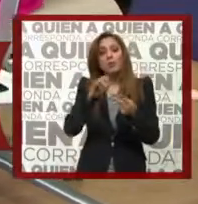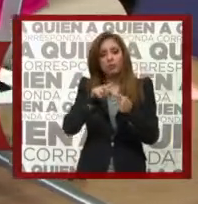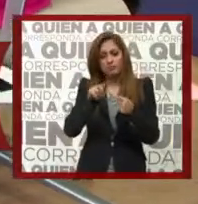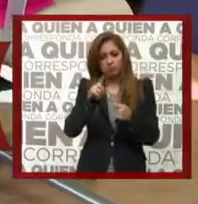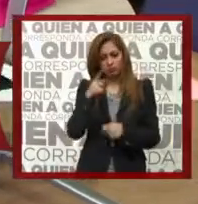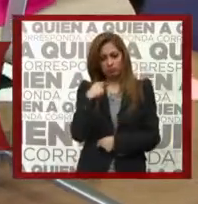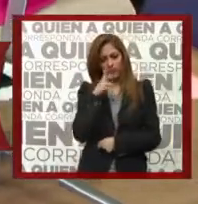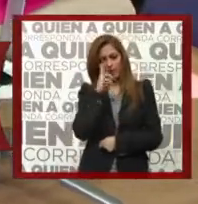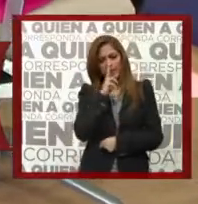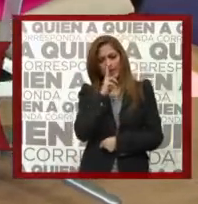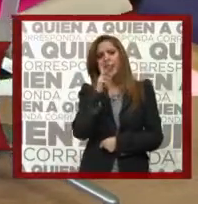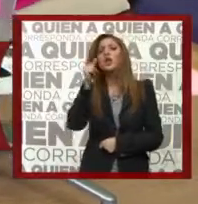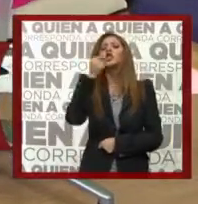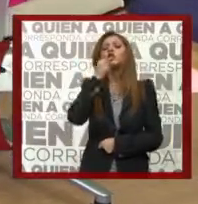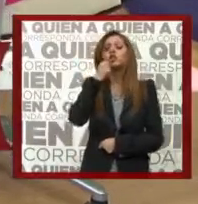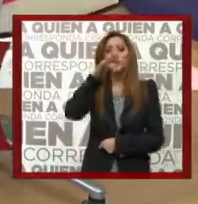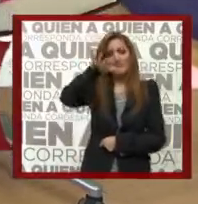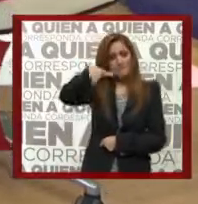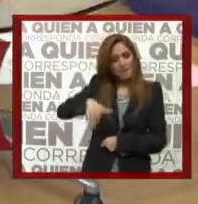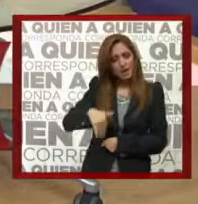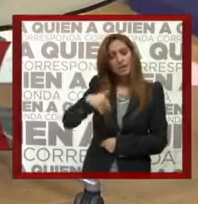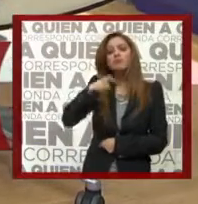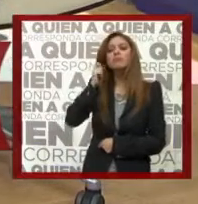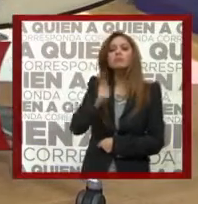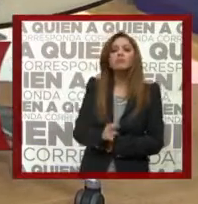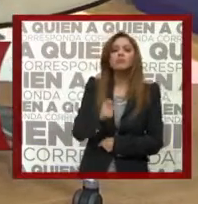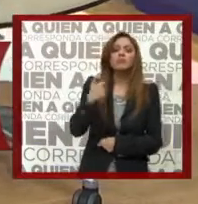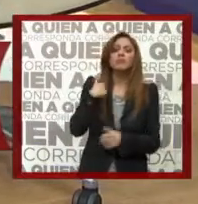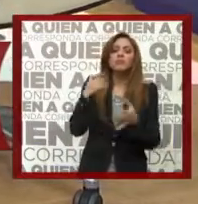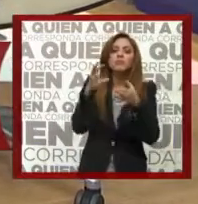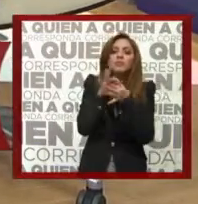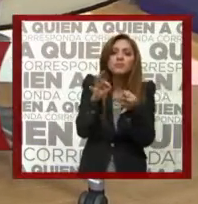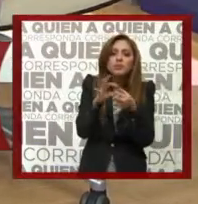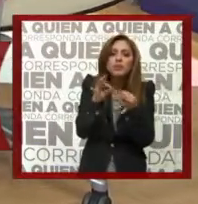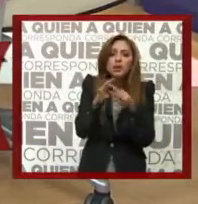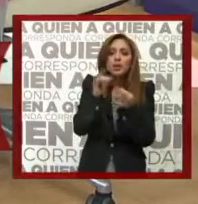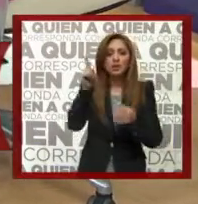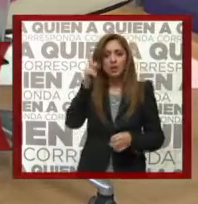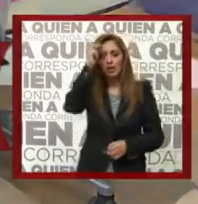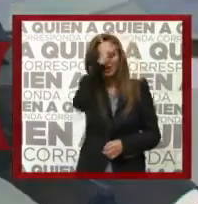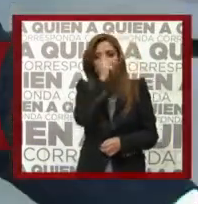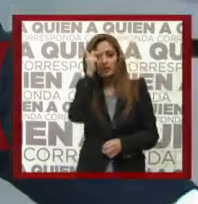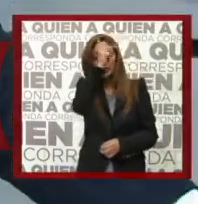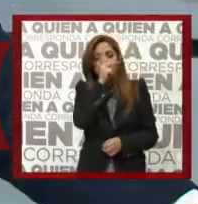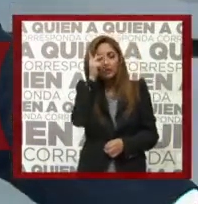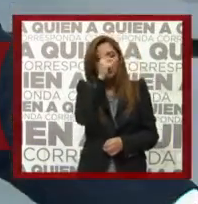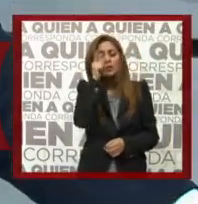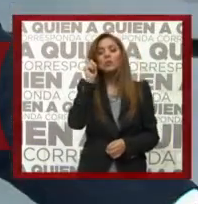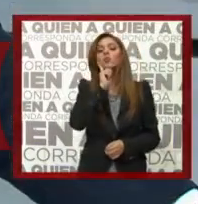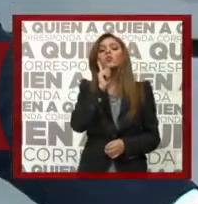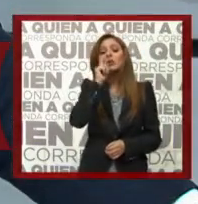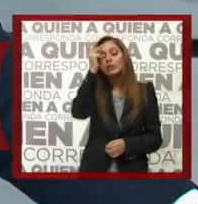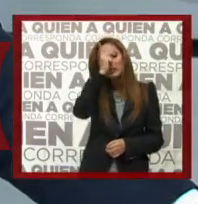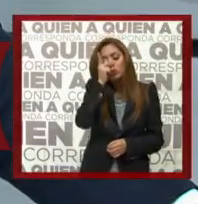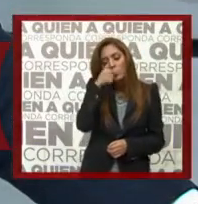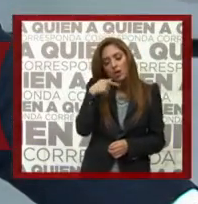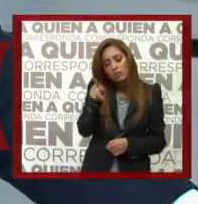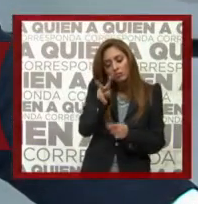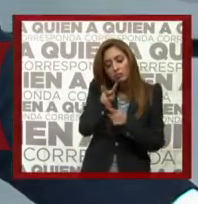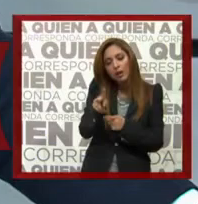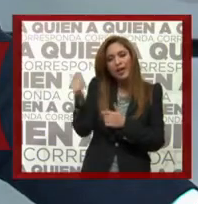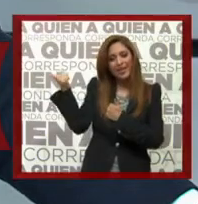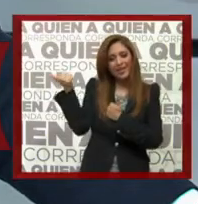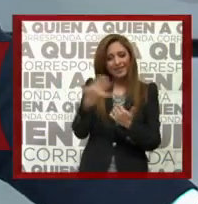mandamos llamar a la niña, lo primero que hicimos fue allegarnos de una psicóloga. La psicóloga trajo los